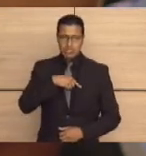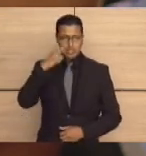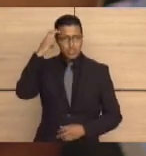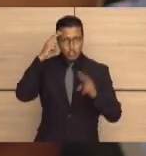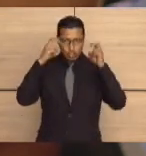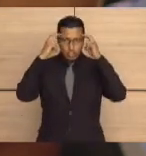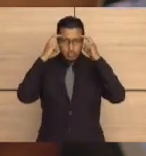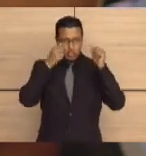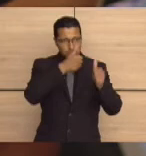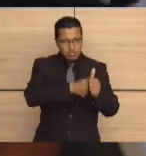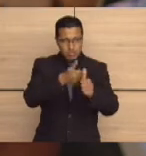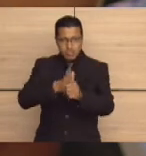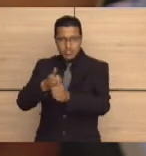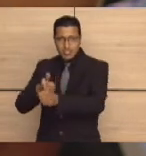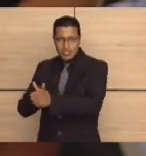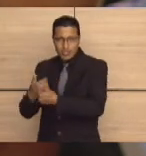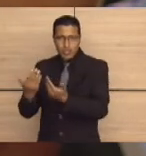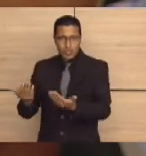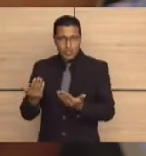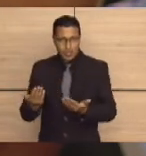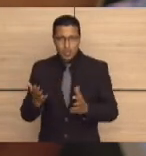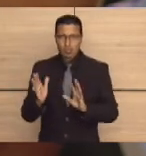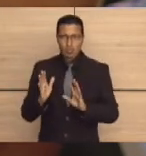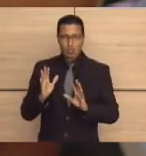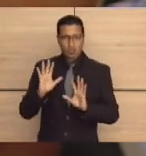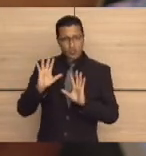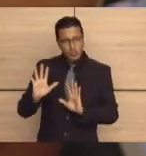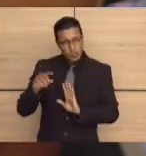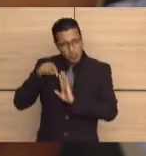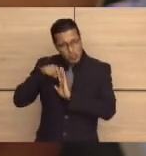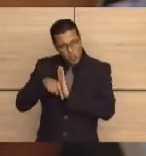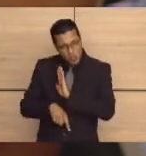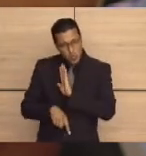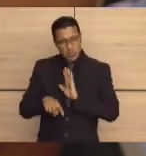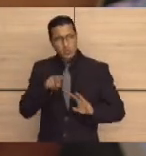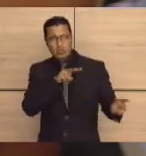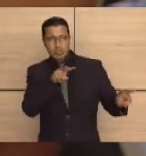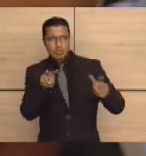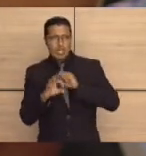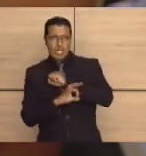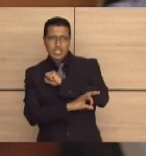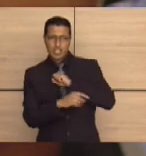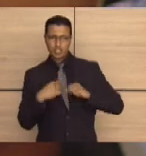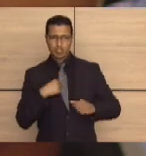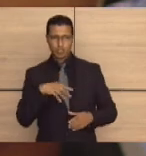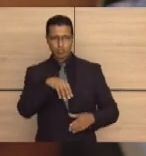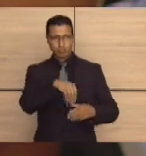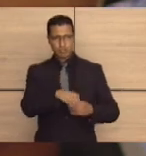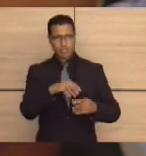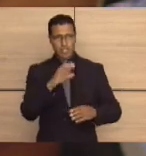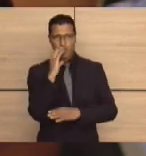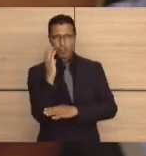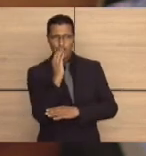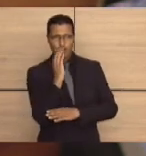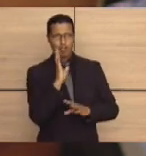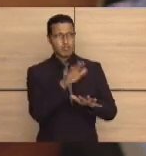logre tener de la enormidad y de la complejidad y de la belleza del país al que pertenece, ¿no? Y de la grandeza y de